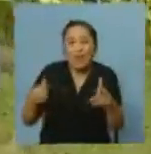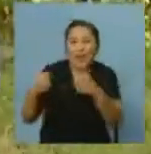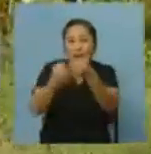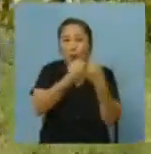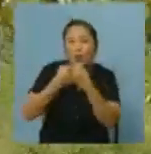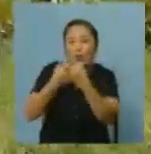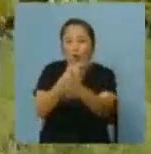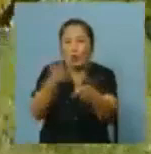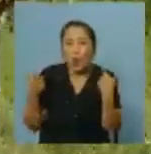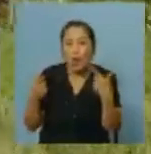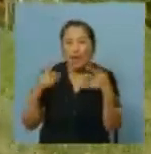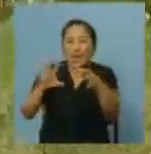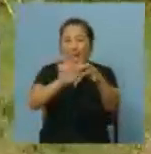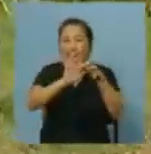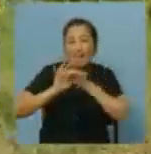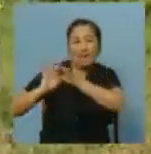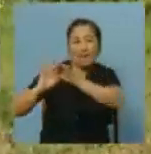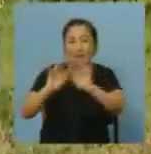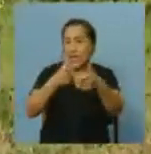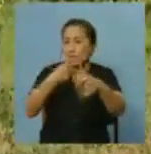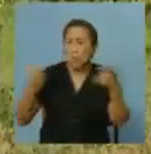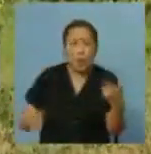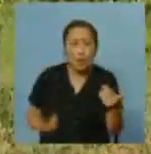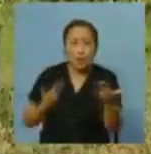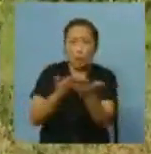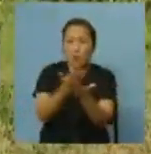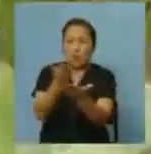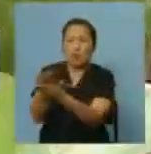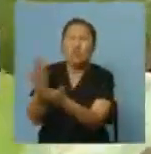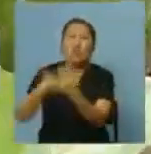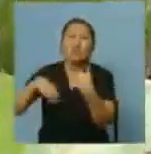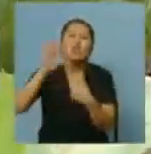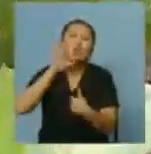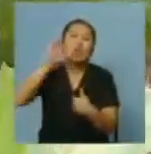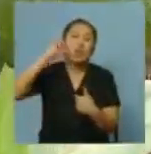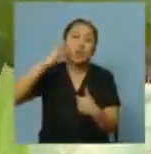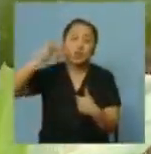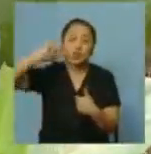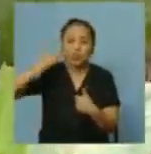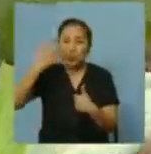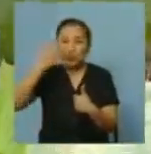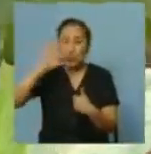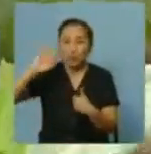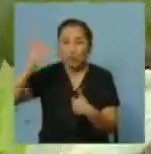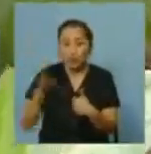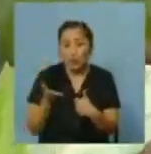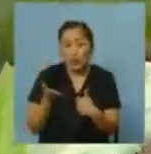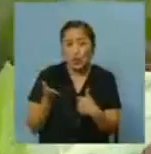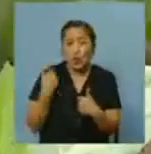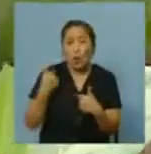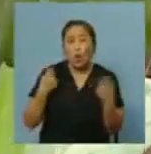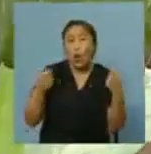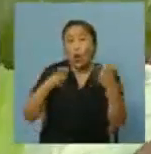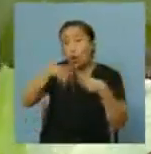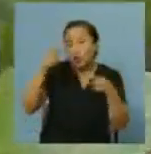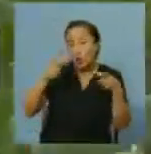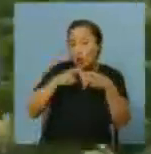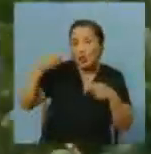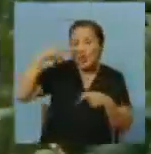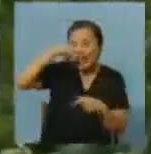posibilidades, tanto Alianza como Mazalín ofrecieron un 59,5%, la cooperativa de Salta